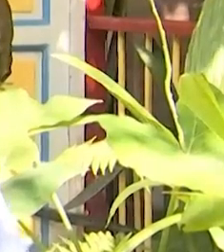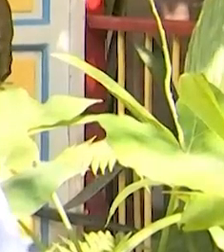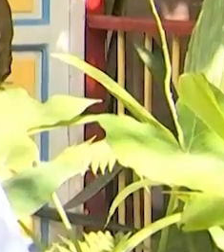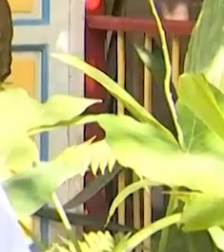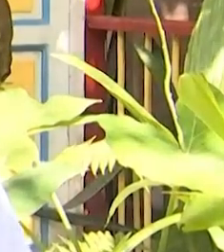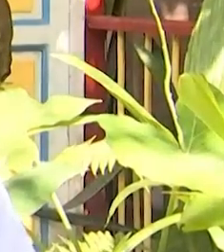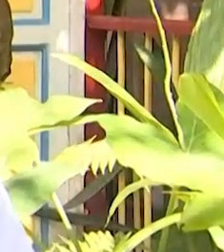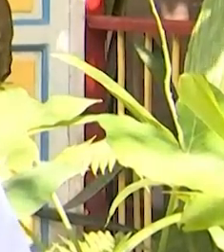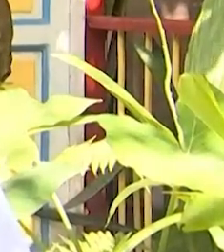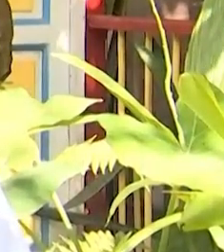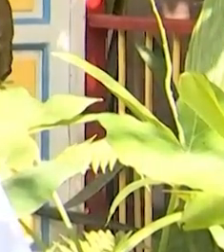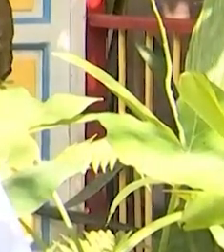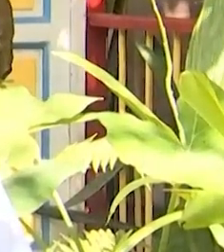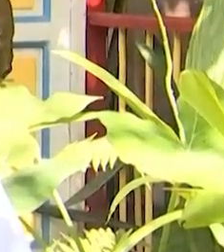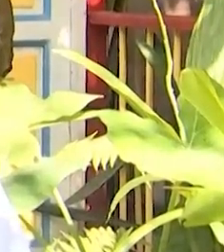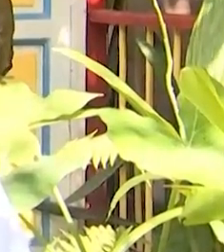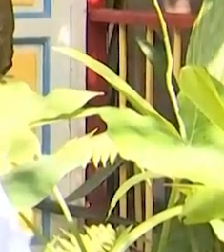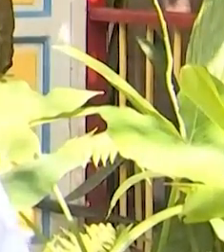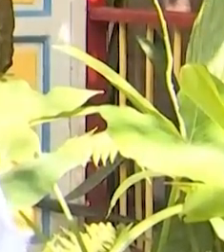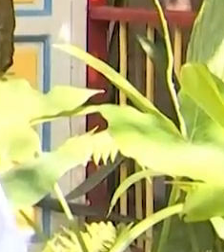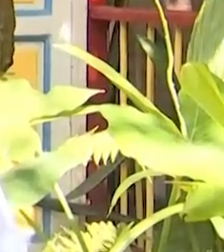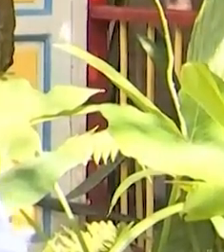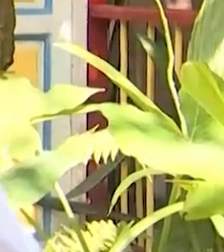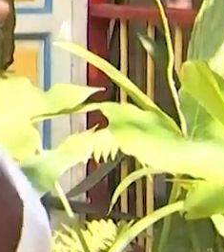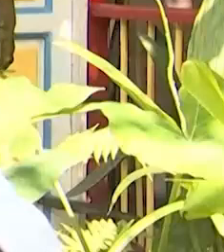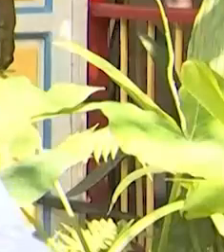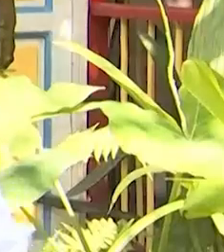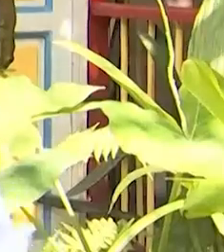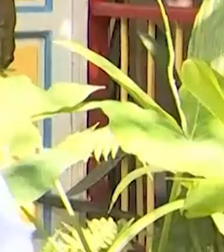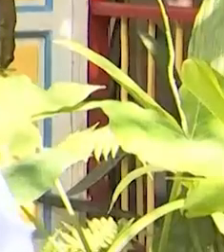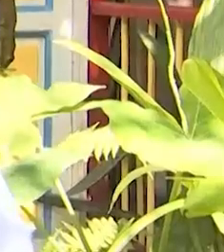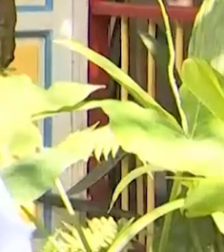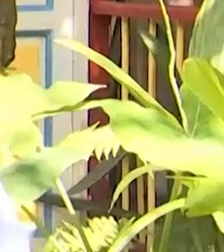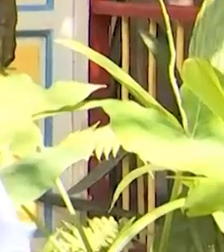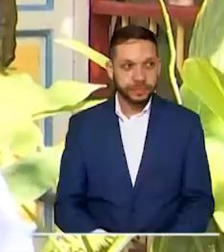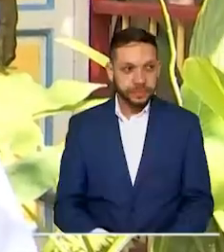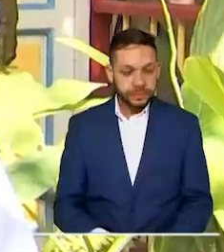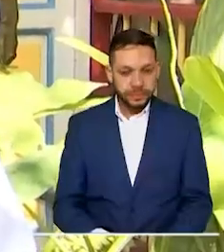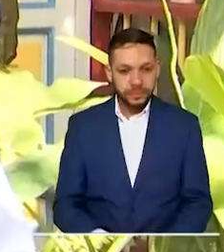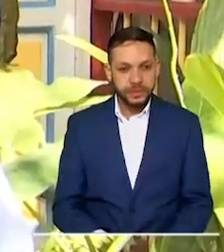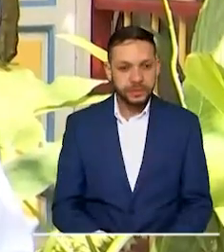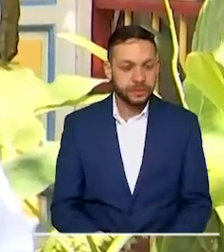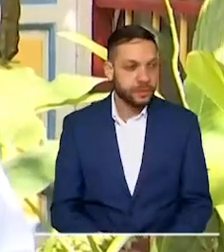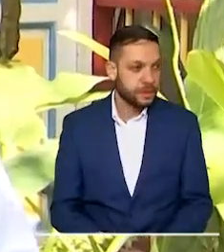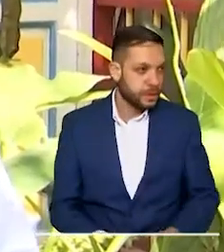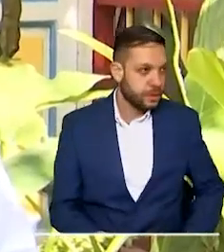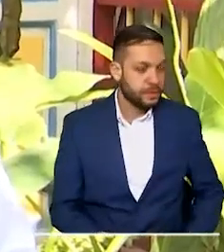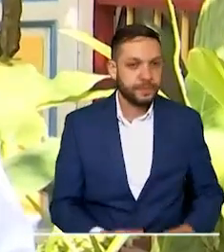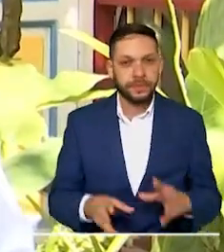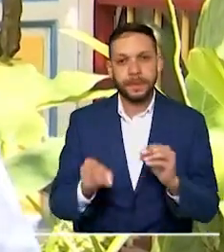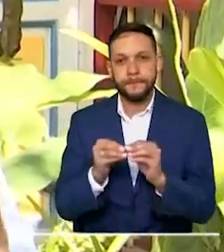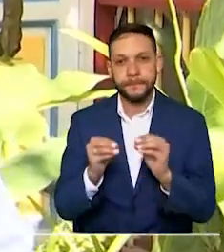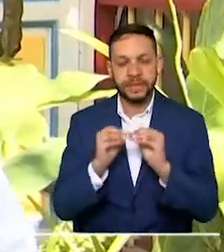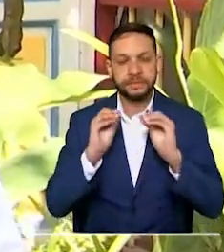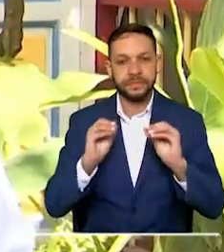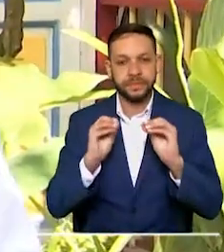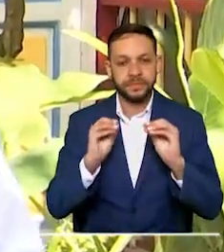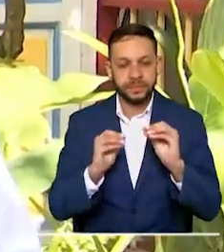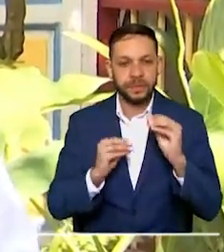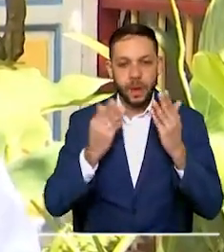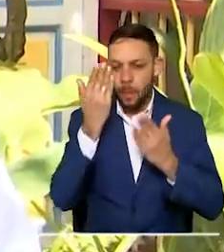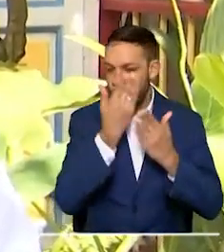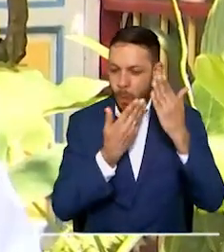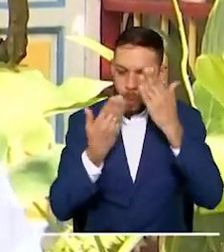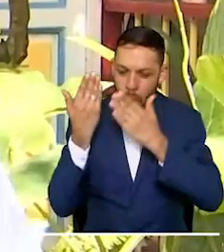Estamos de vuelta hoy hablando de un tema maravilloso que son los exámenes diagnósticos y las pruebas imagenológicas diagnósticas a la hora de entablar